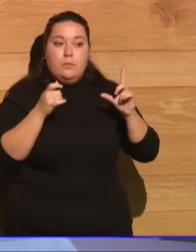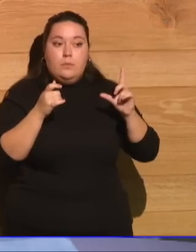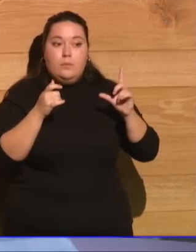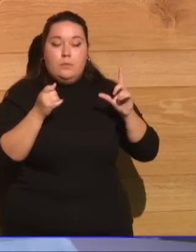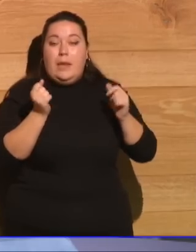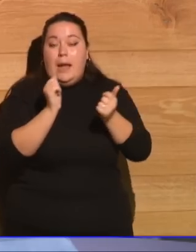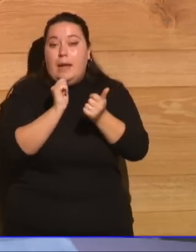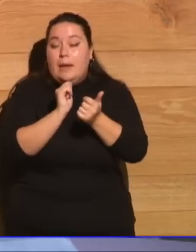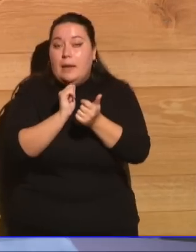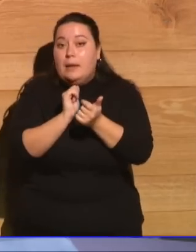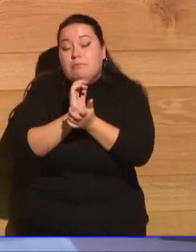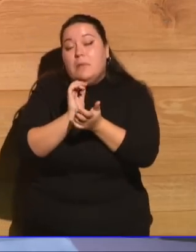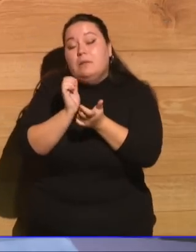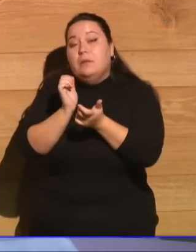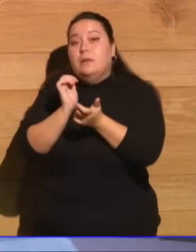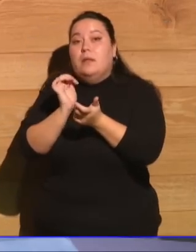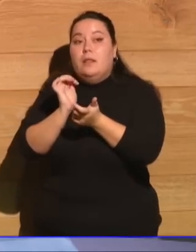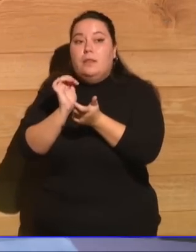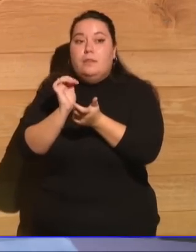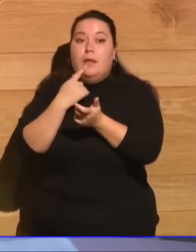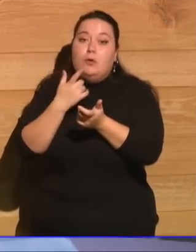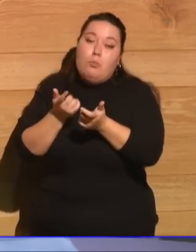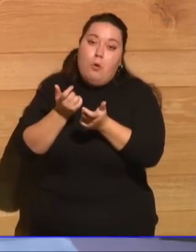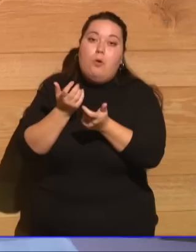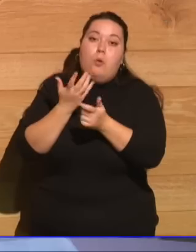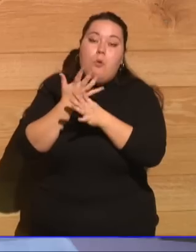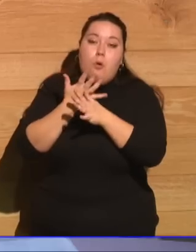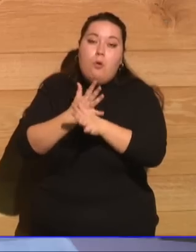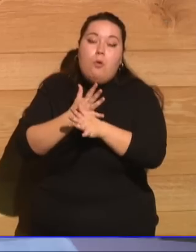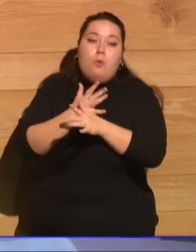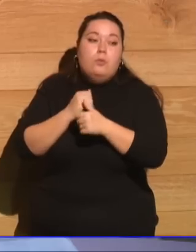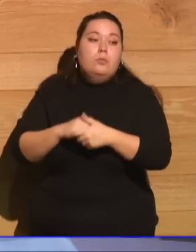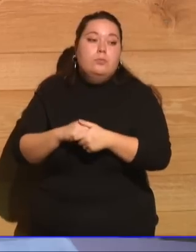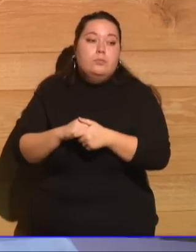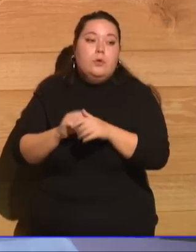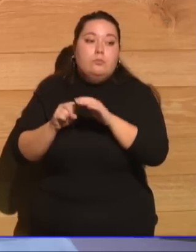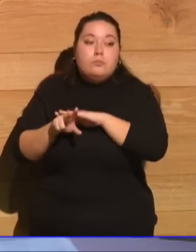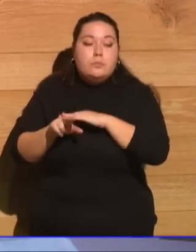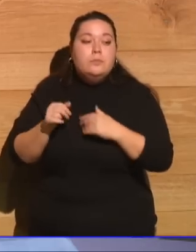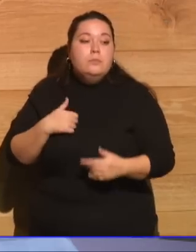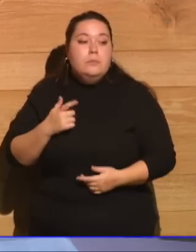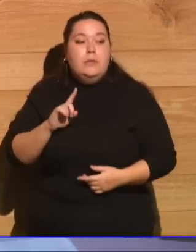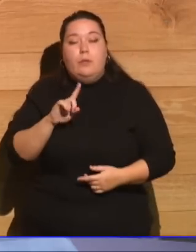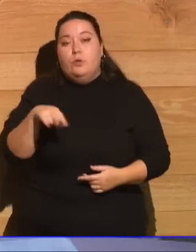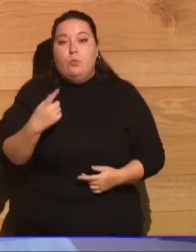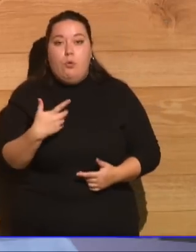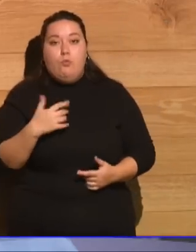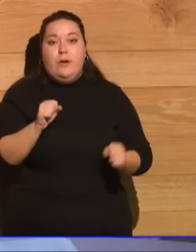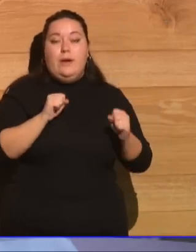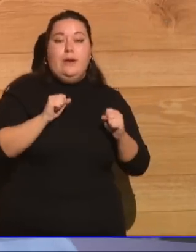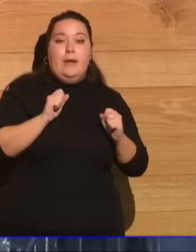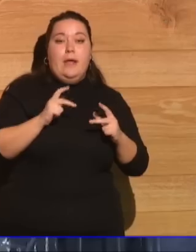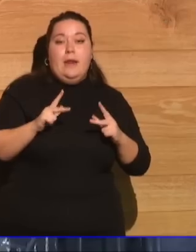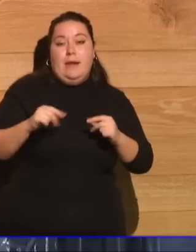de cárcel durante mucho tiempo y que en la película se insinúa en una escena muy bella estéticamente y que deviene en un rechazo final que no se produjo en la